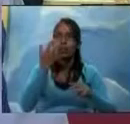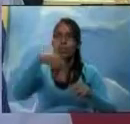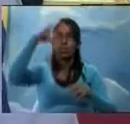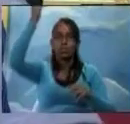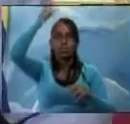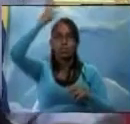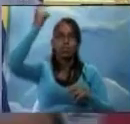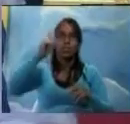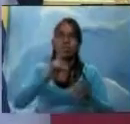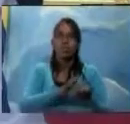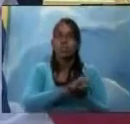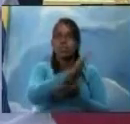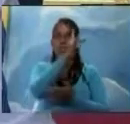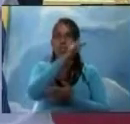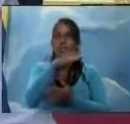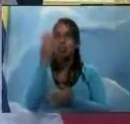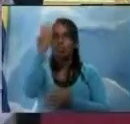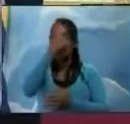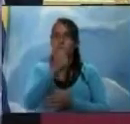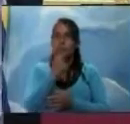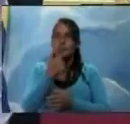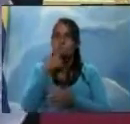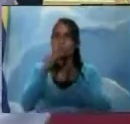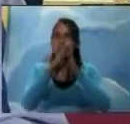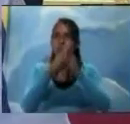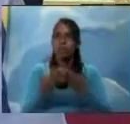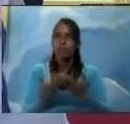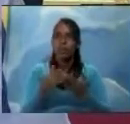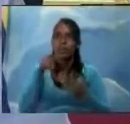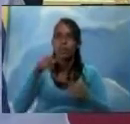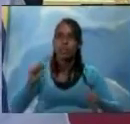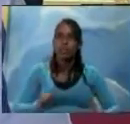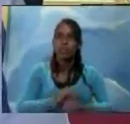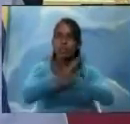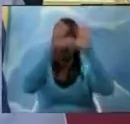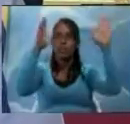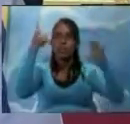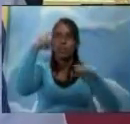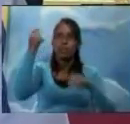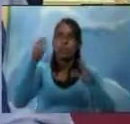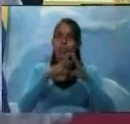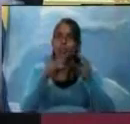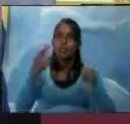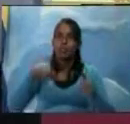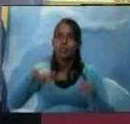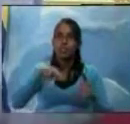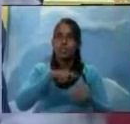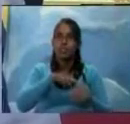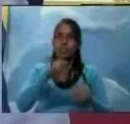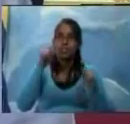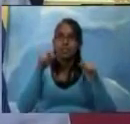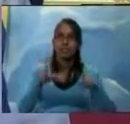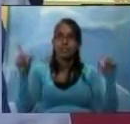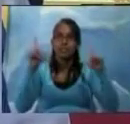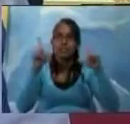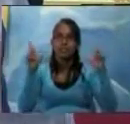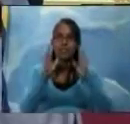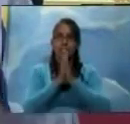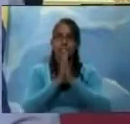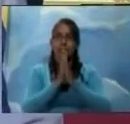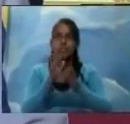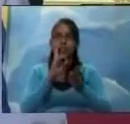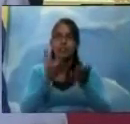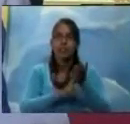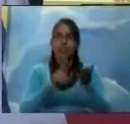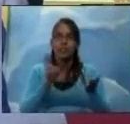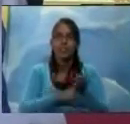de gloria. Qué bonita palabra en esta mañana para todos nosotros. Todos los televidentes, de verdad nos sentimos